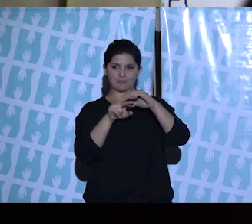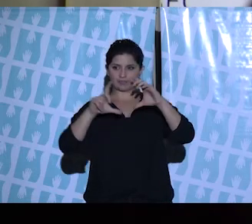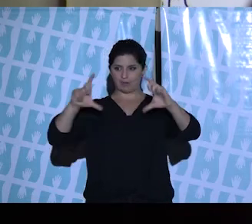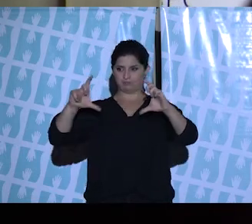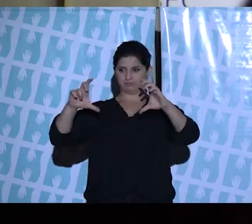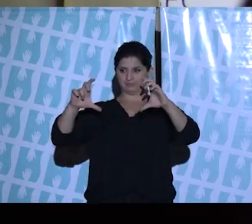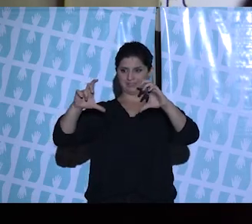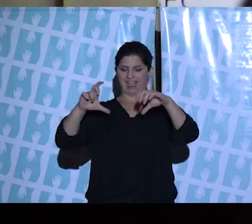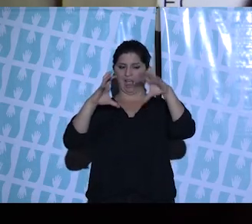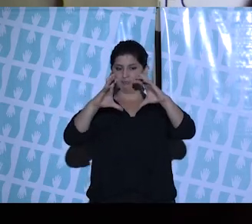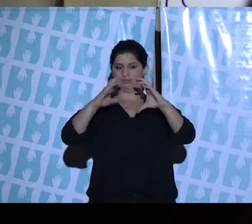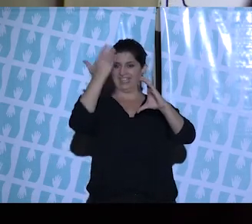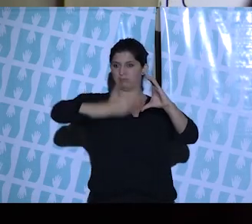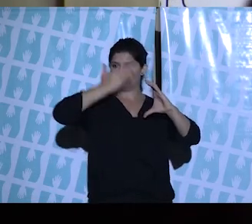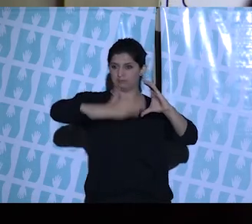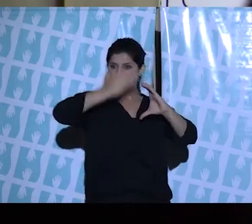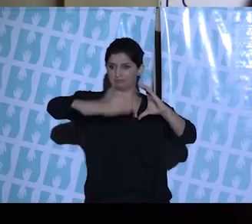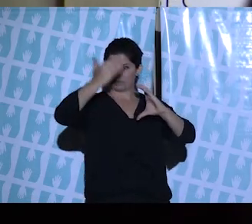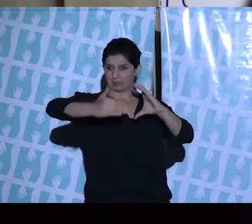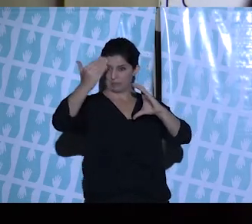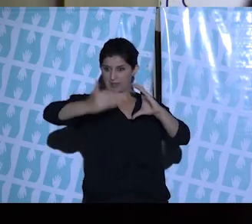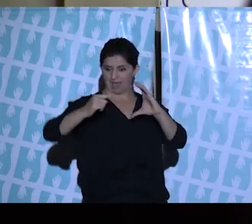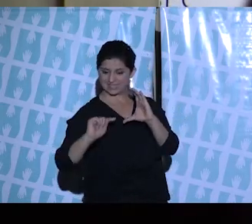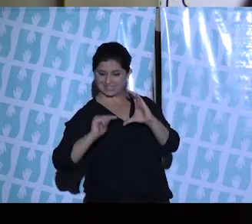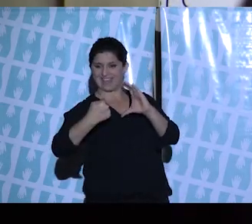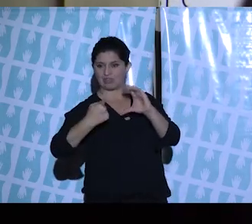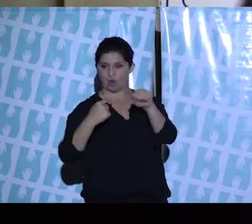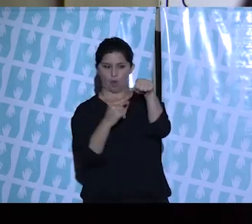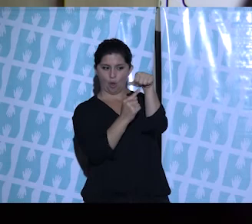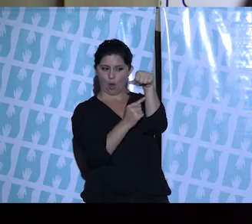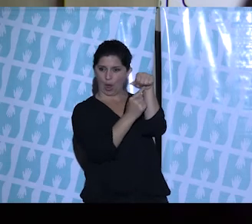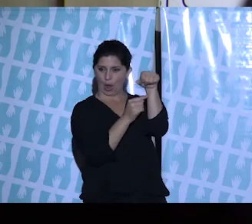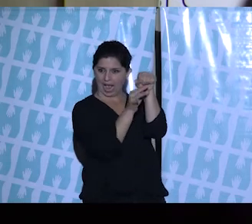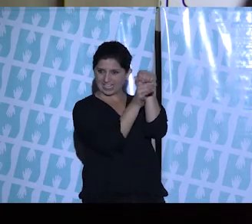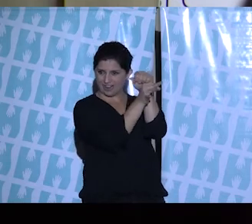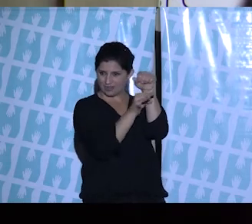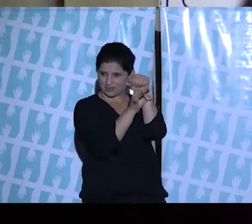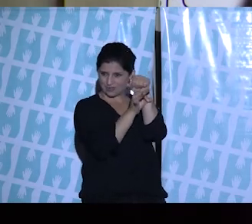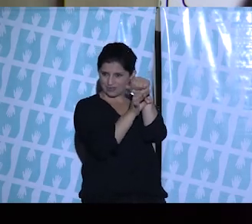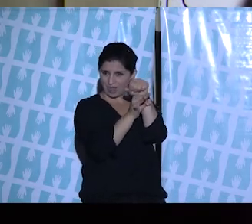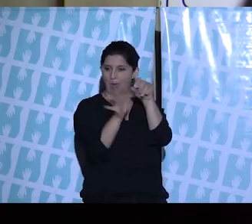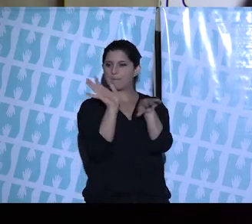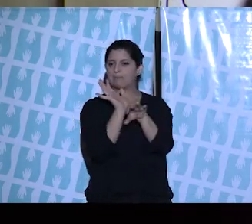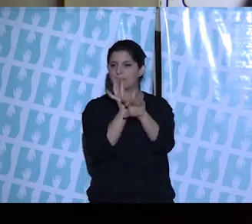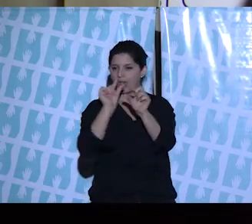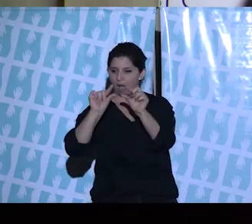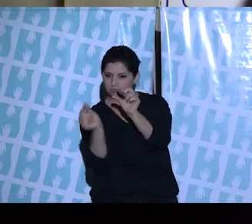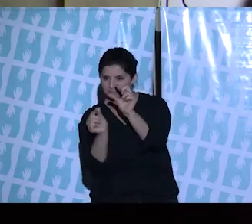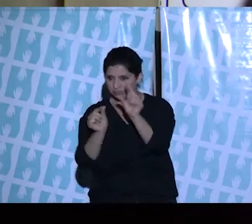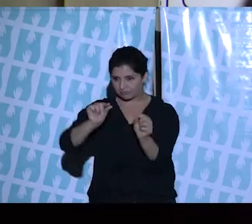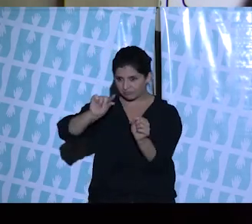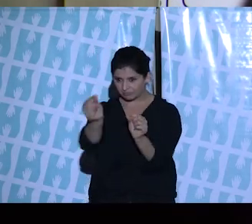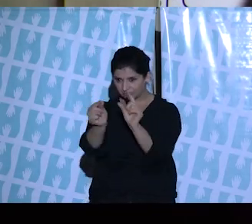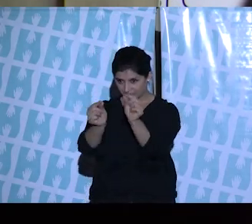En realidad lo que se ve es como una coma acostadita.